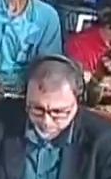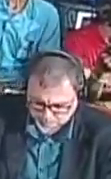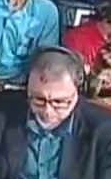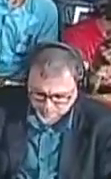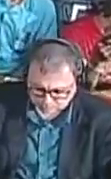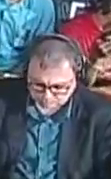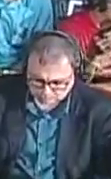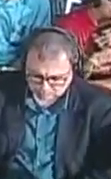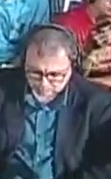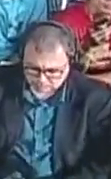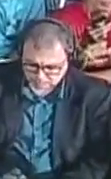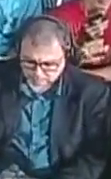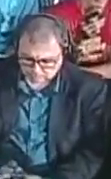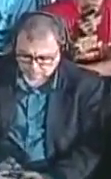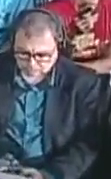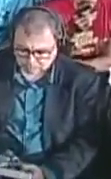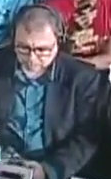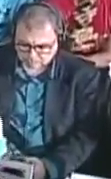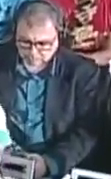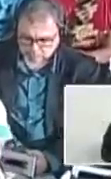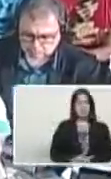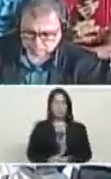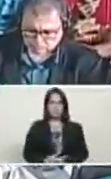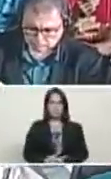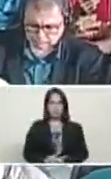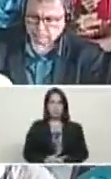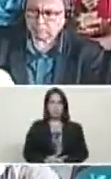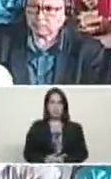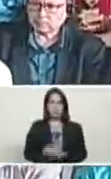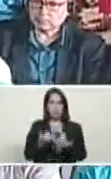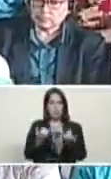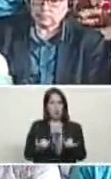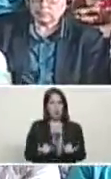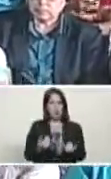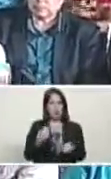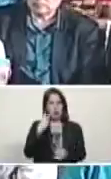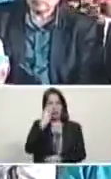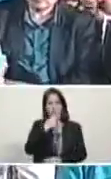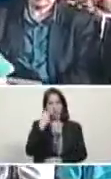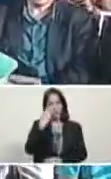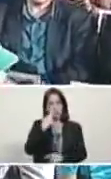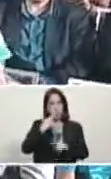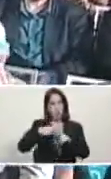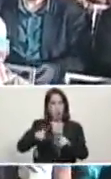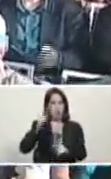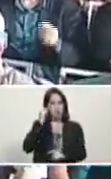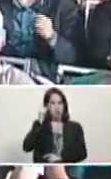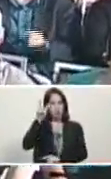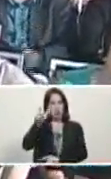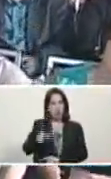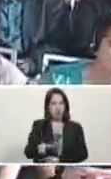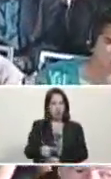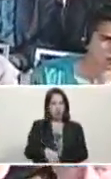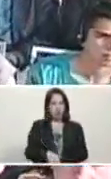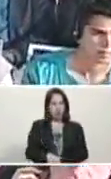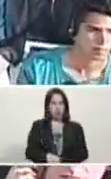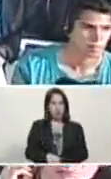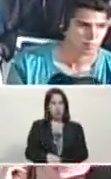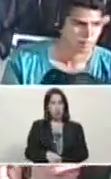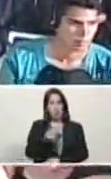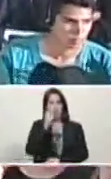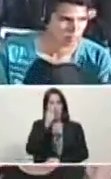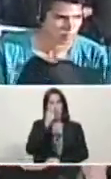le vamos a dar la palabra walk in the floor tirar comenta rodrigo son ya no